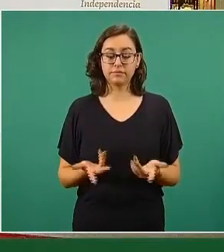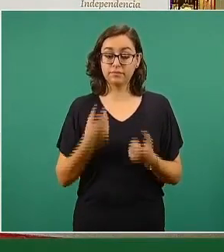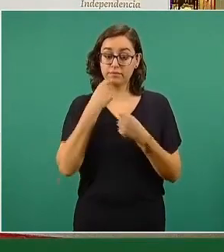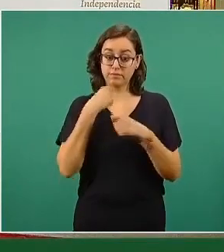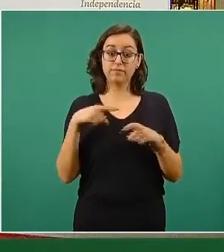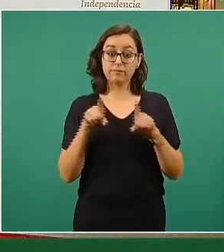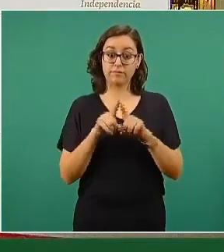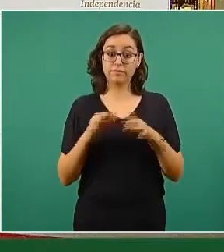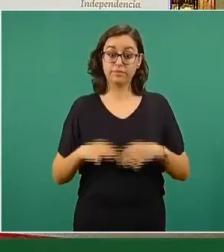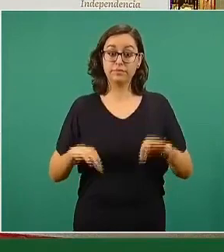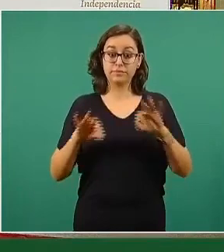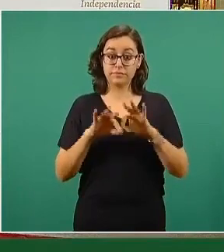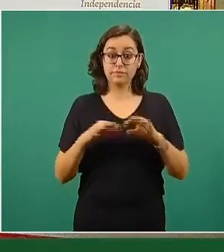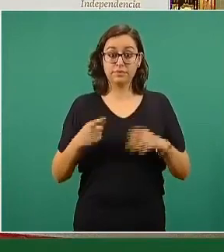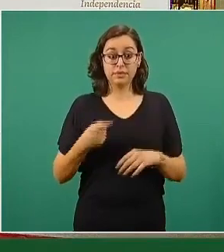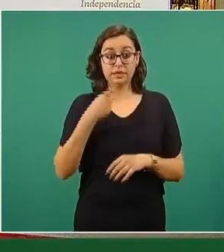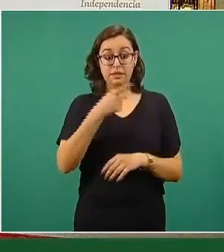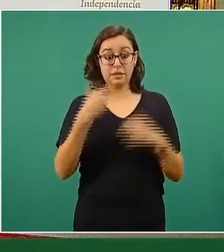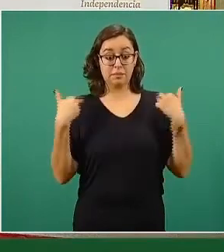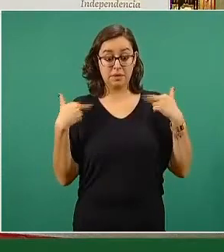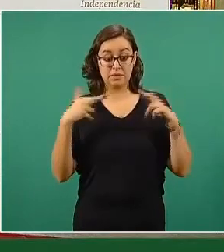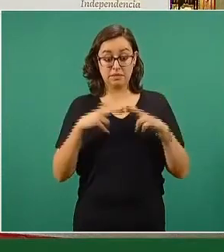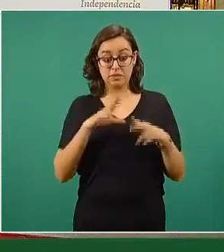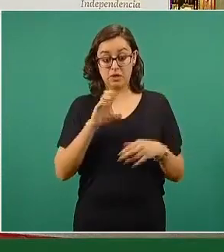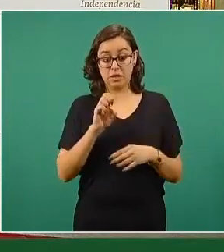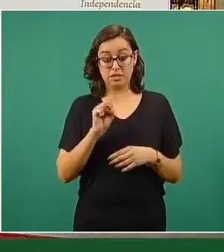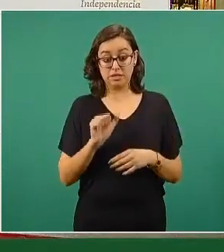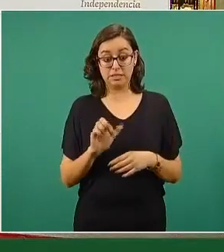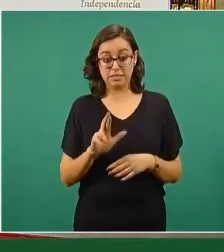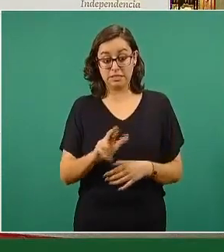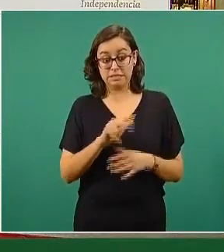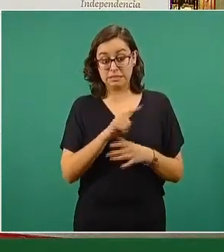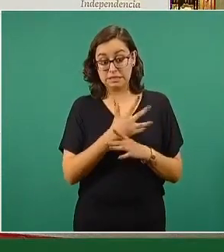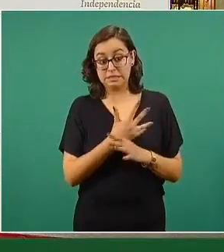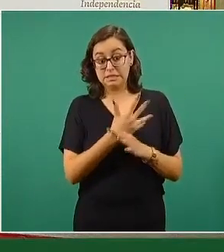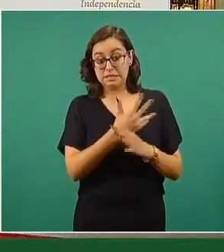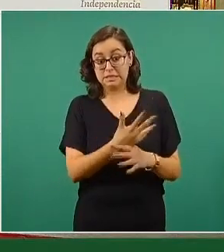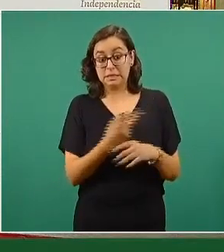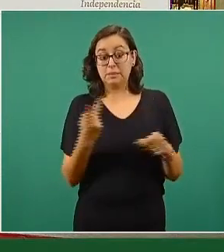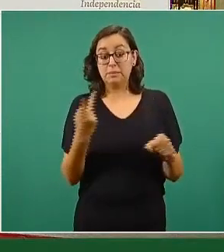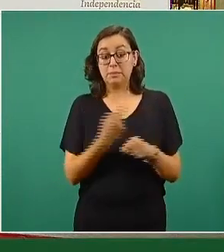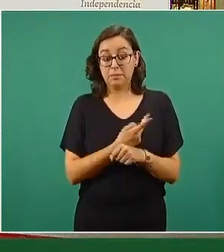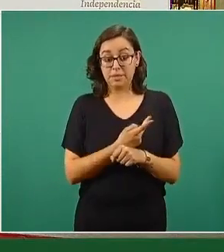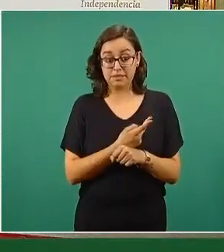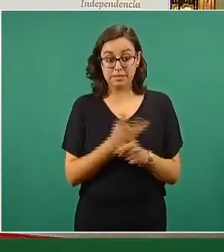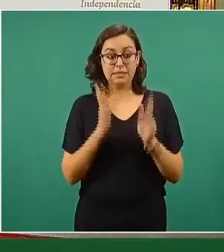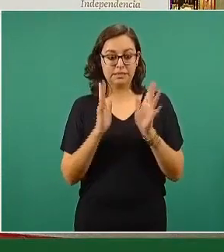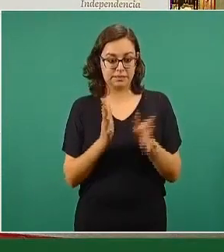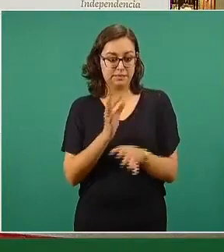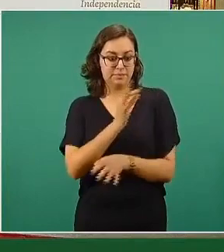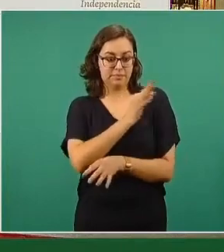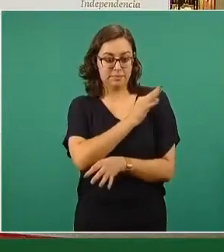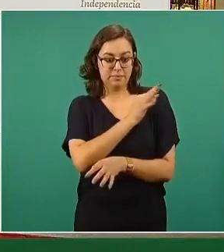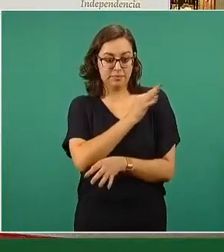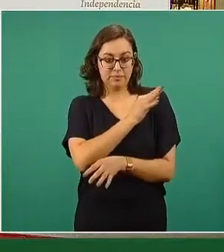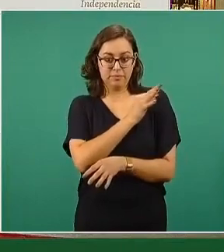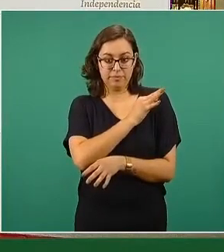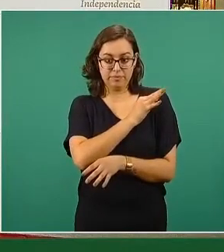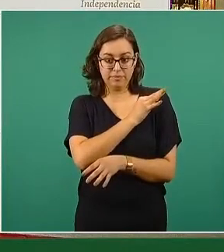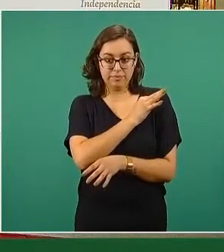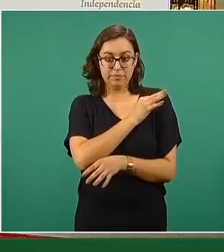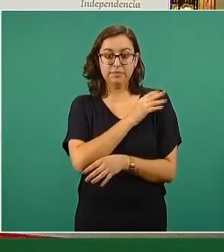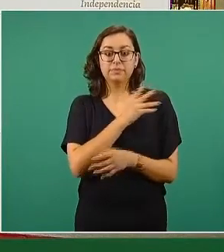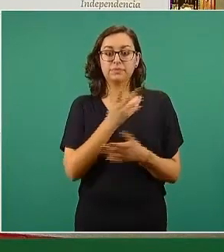mencionarlo. Nos habla el maestro César acerca de que haber recibido una vacuna por parte del